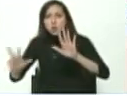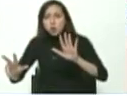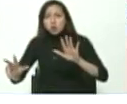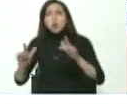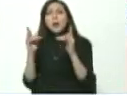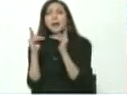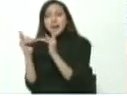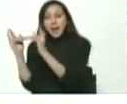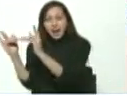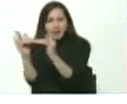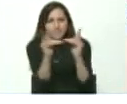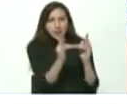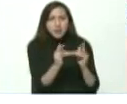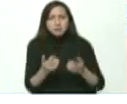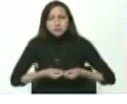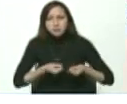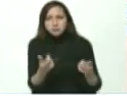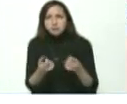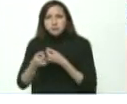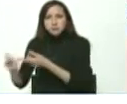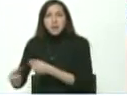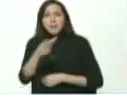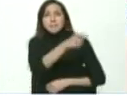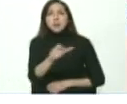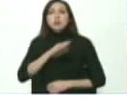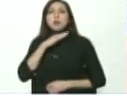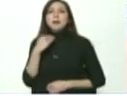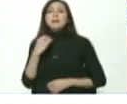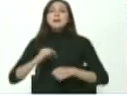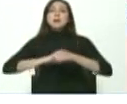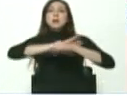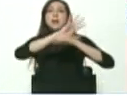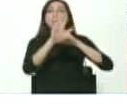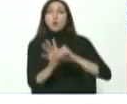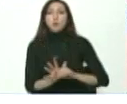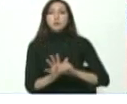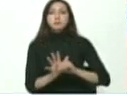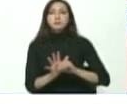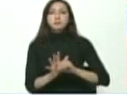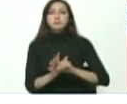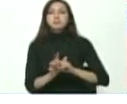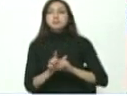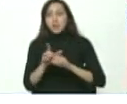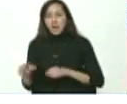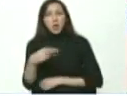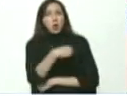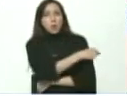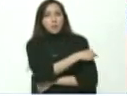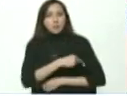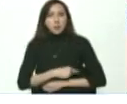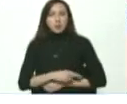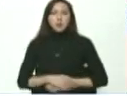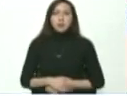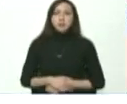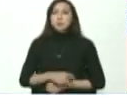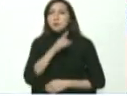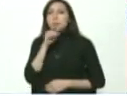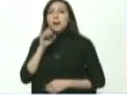camas para pacientes de COVID-19 en el hospital Dr. Juvenal